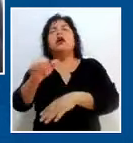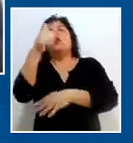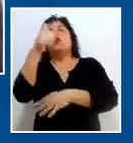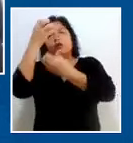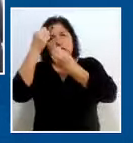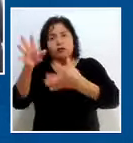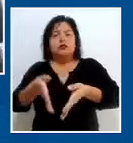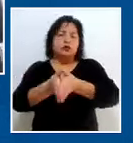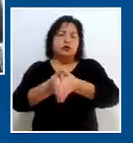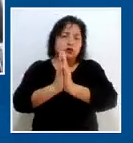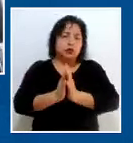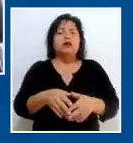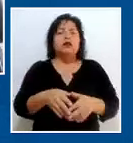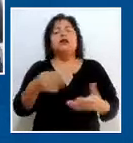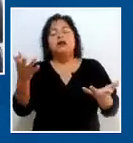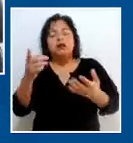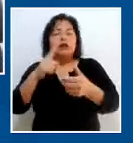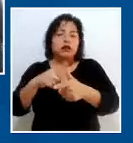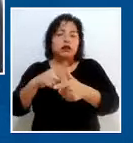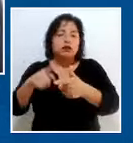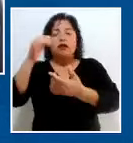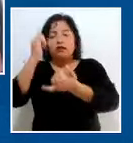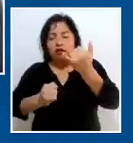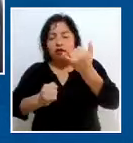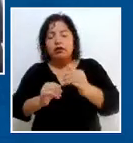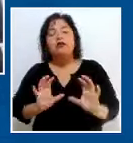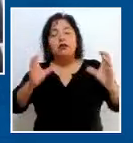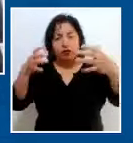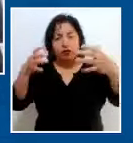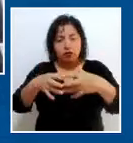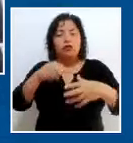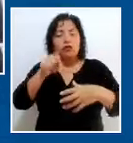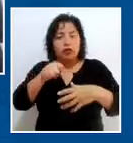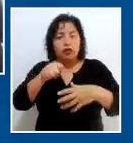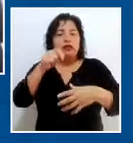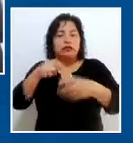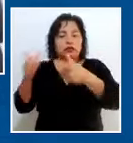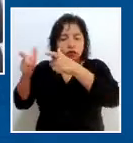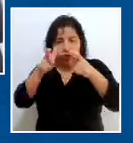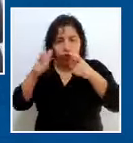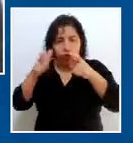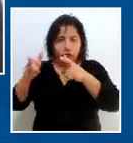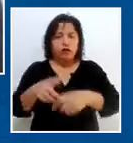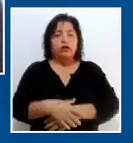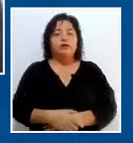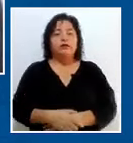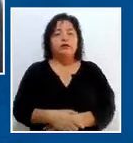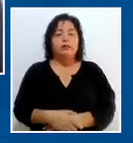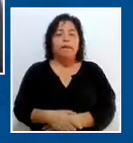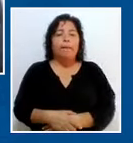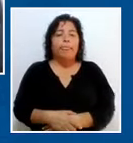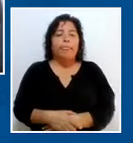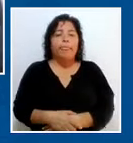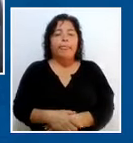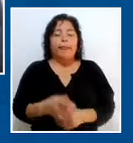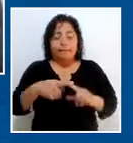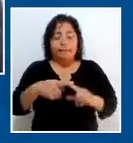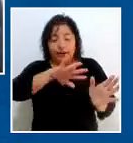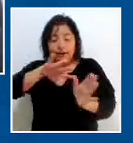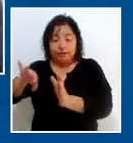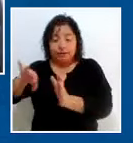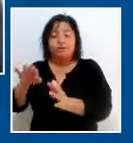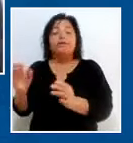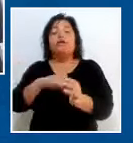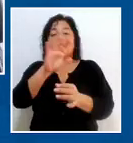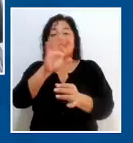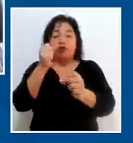nos piden. Entonces, finalmente son ellos los que hacen una supervisión. Pero aparte de todo este trabajo que